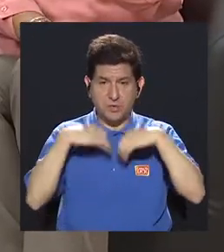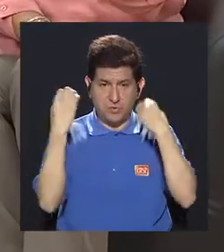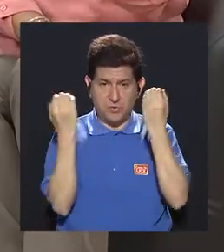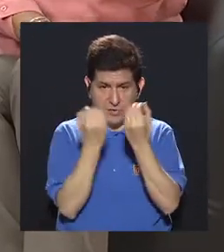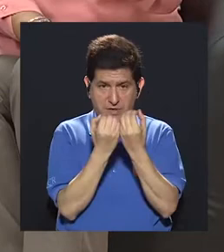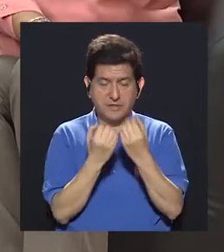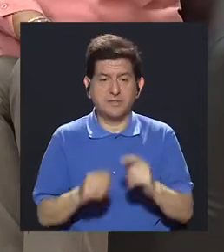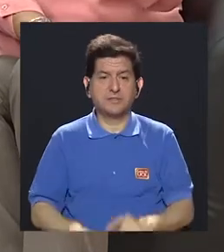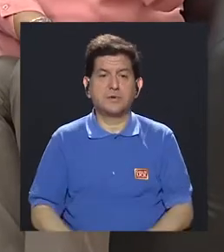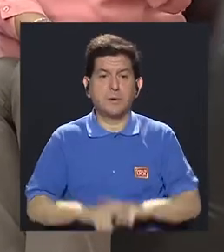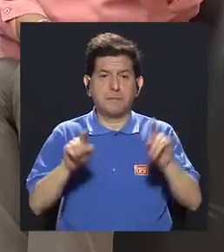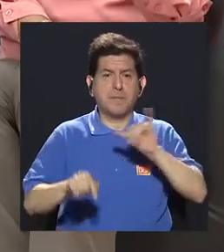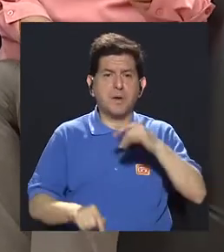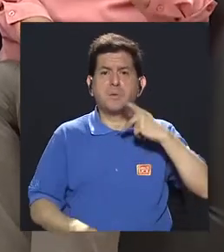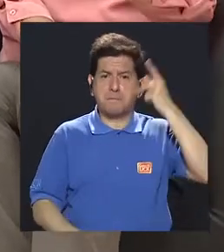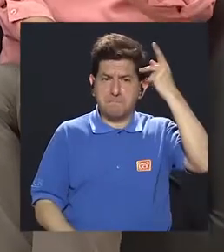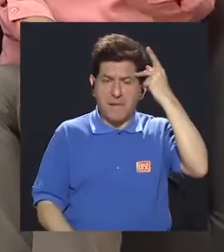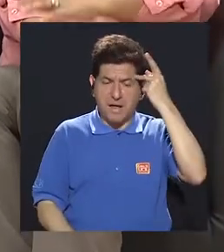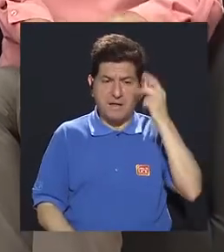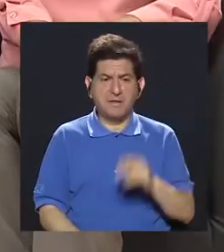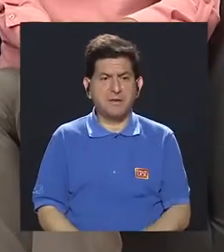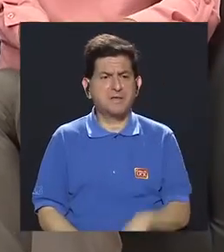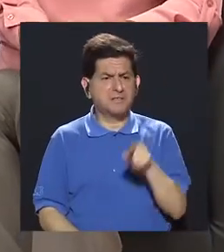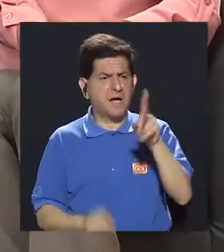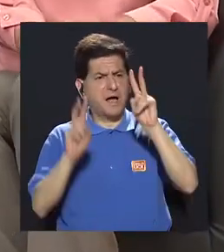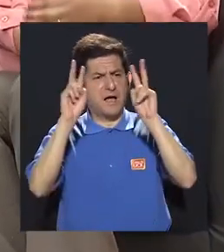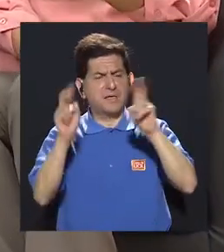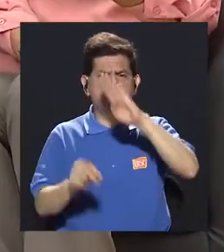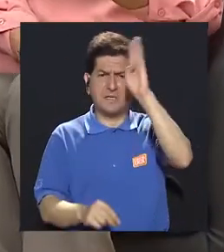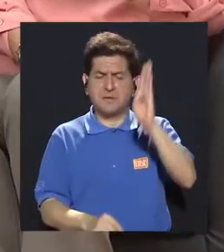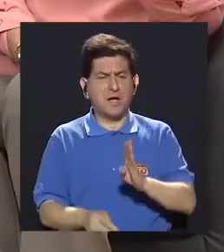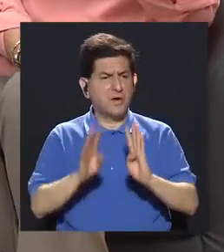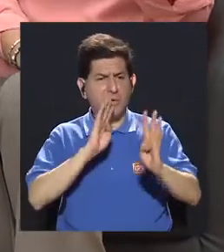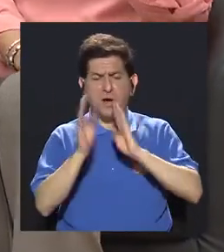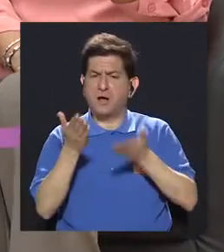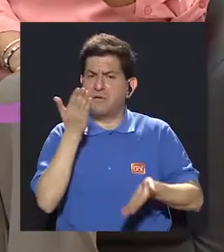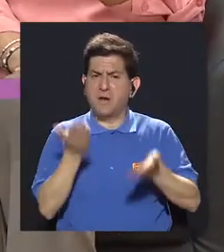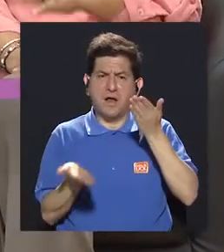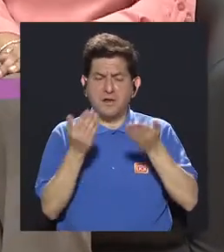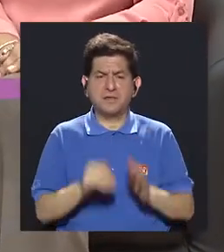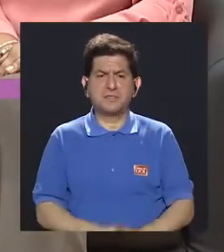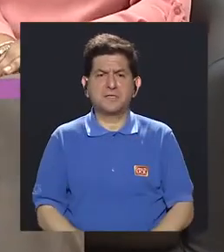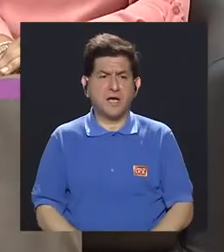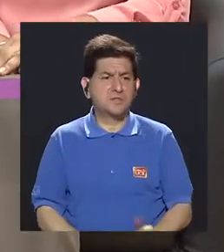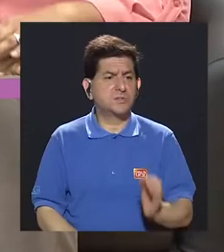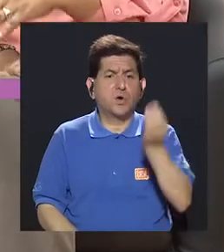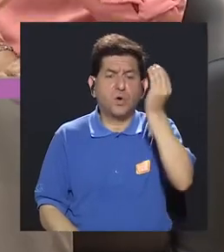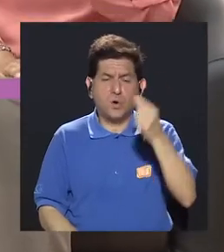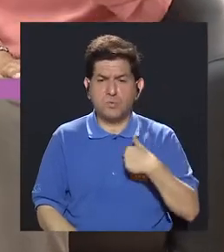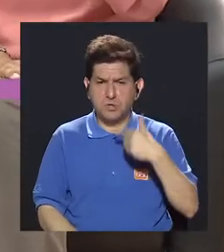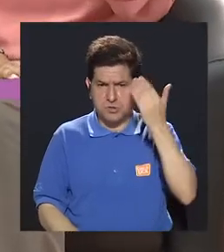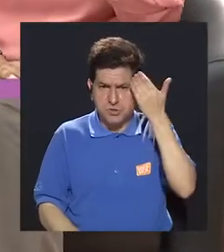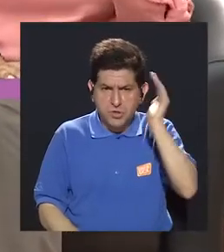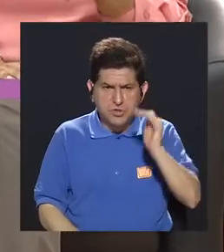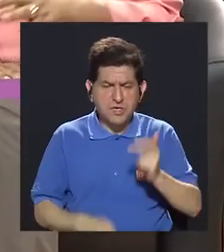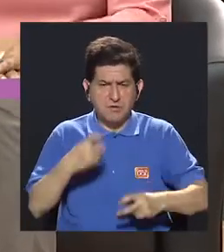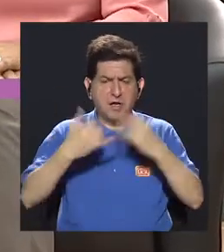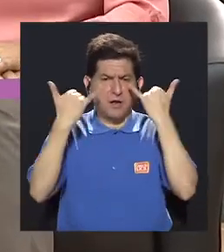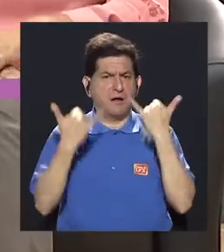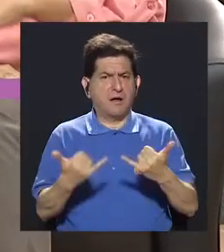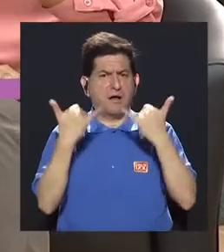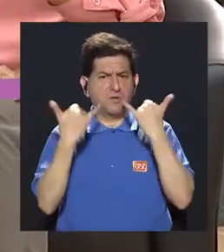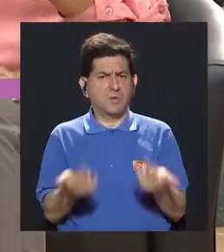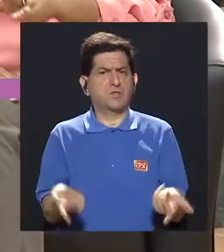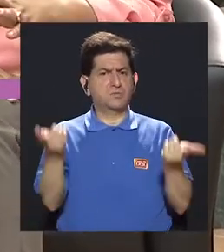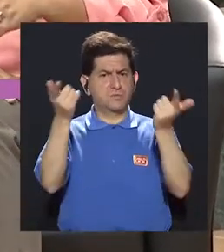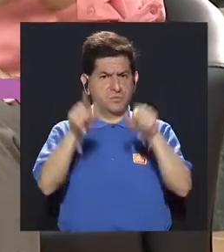organización, es una forma en la que los padres también dicen, mira, este tema nunca lo había conversado con él o ella, no sabía que esta es una problemática